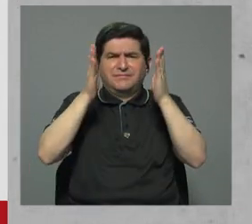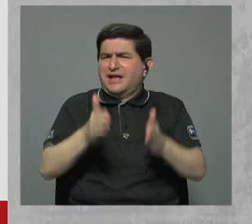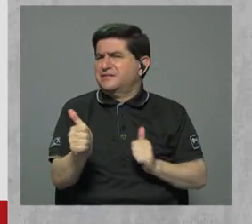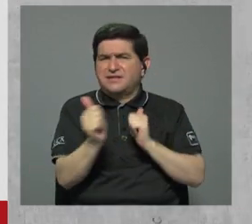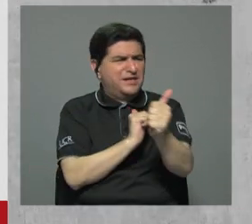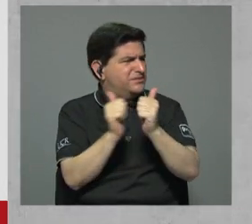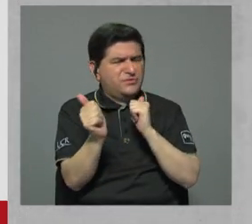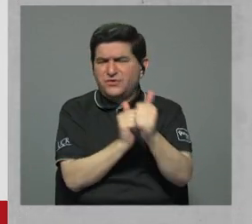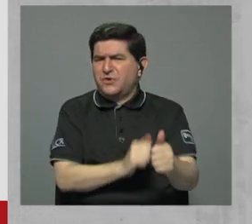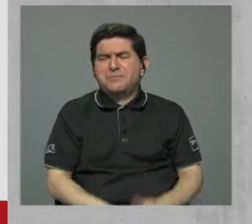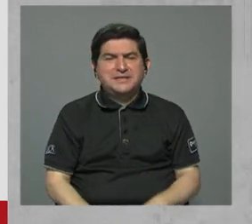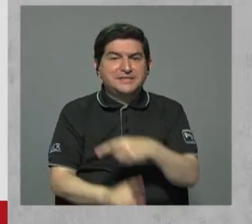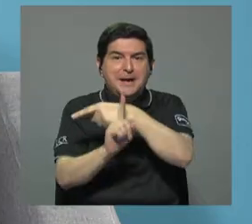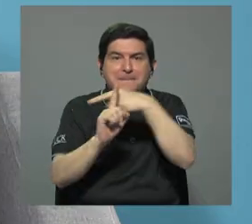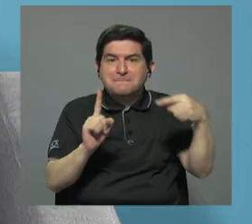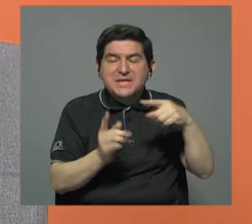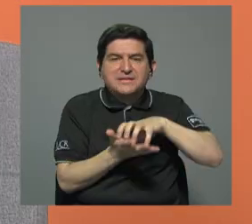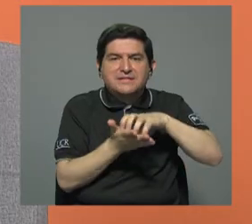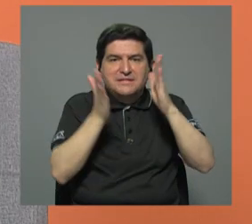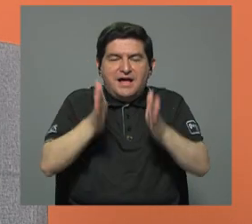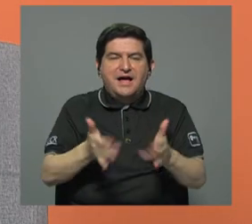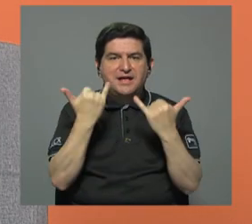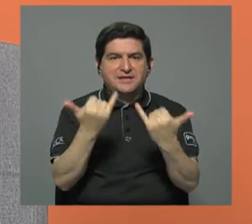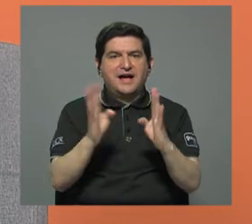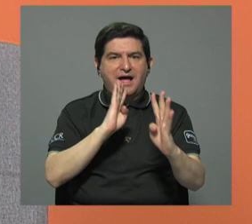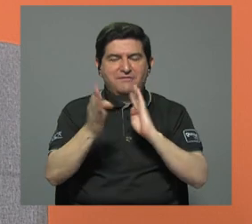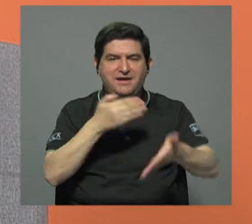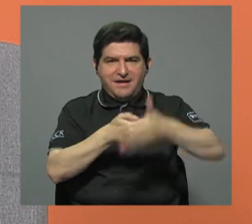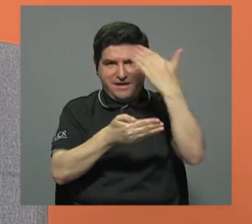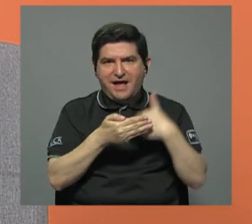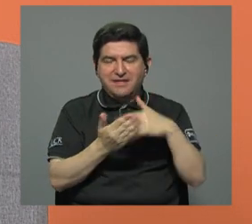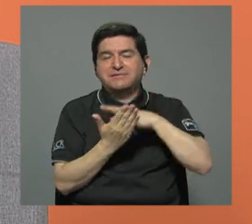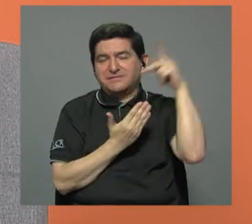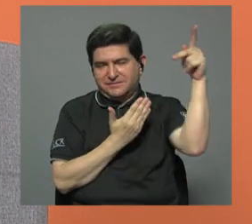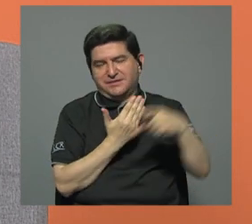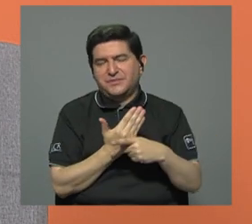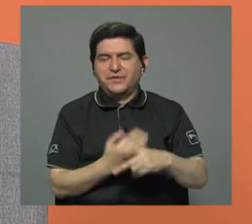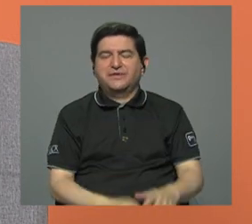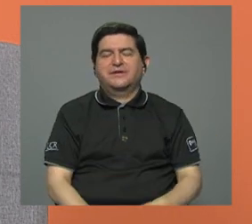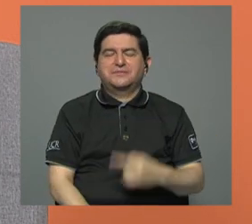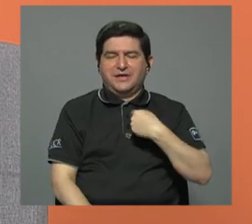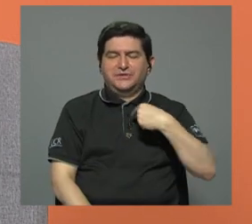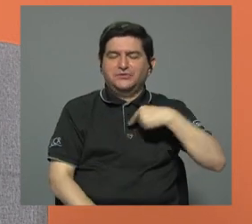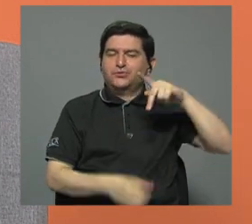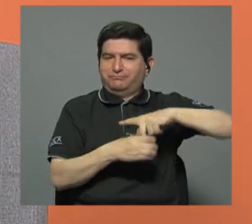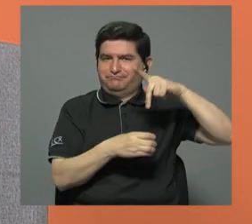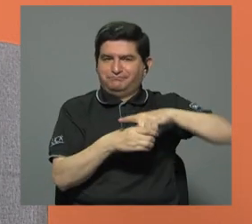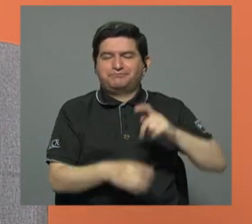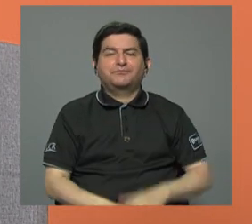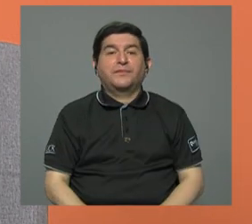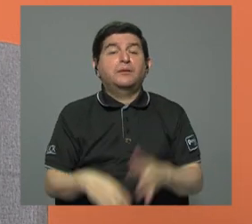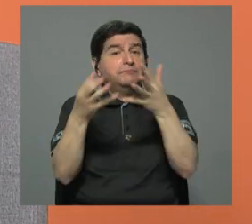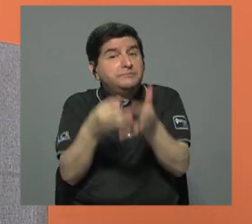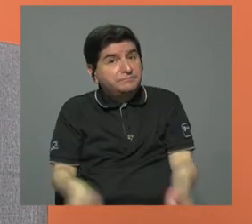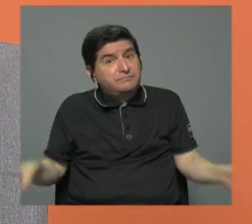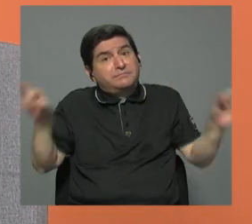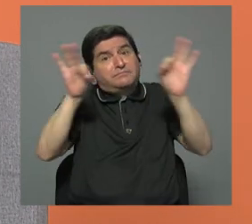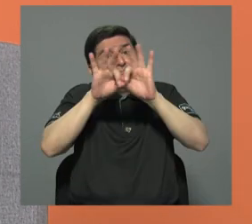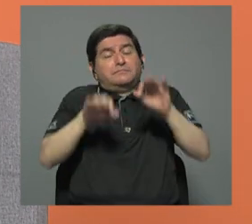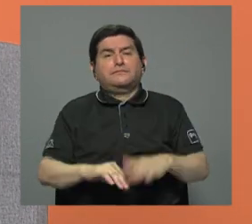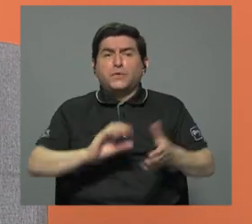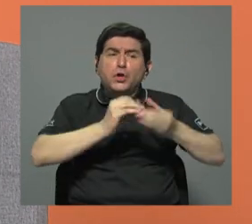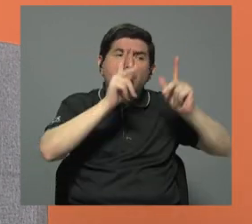superaría la mitad de los indecisos. Ya lo habíamos hablado la última vez que estuve aquí en el programa. Y pues esto es importante, ¿verdad? La